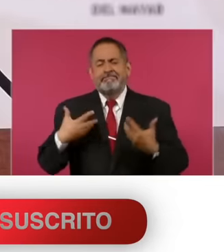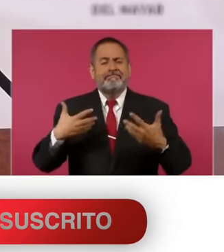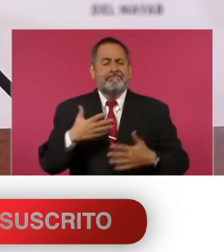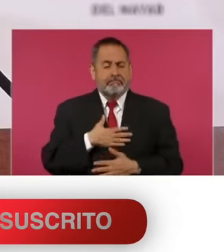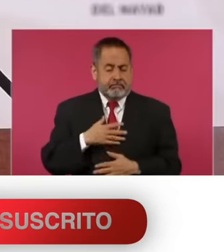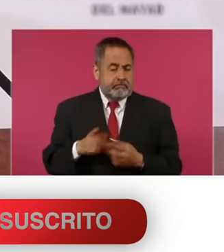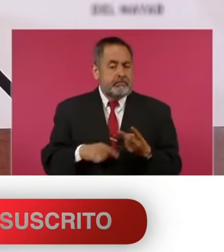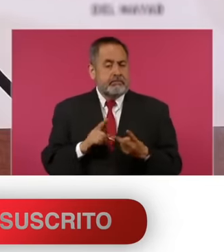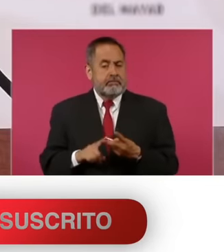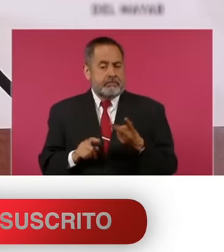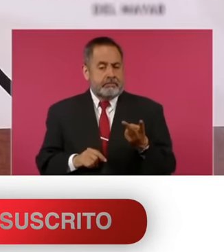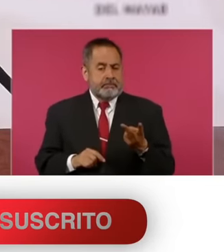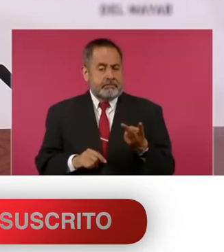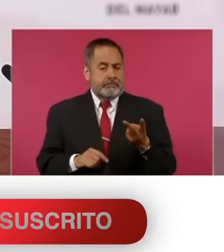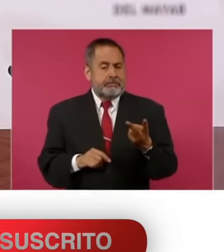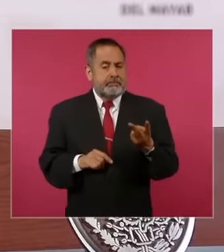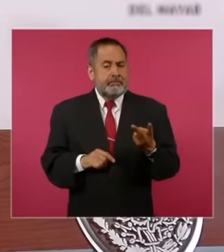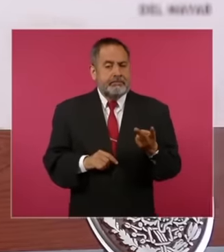Luego,